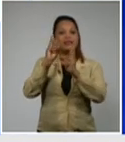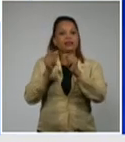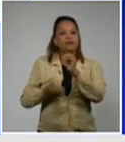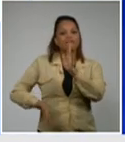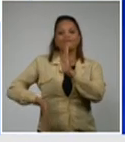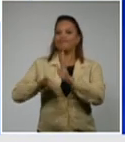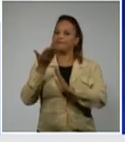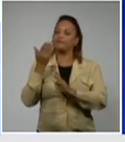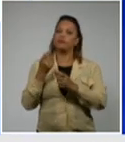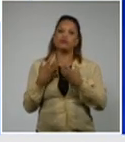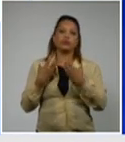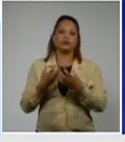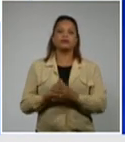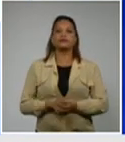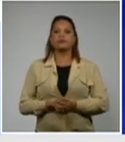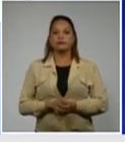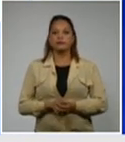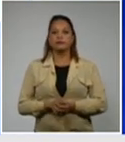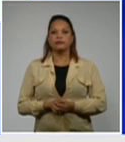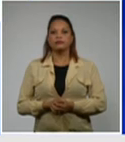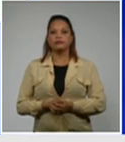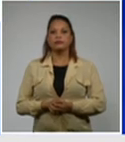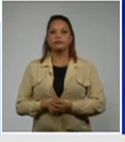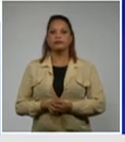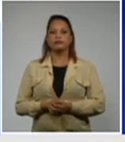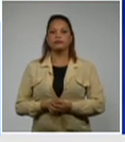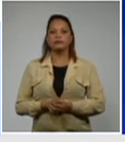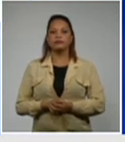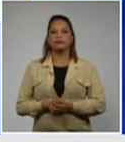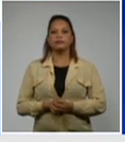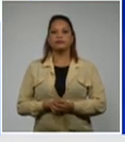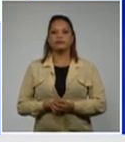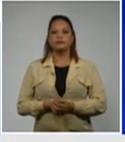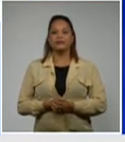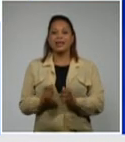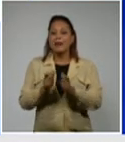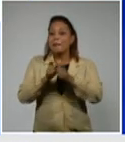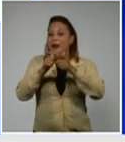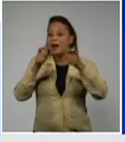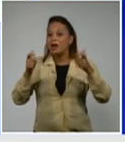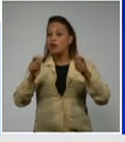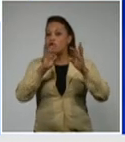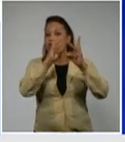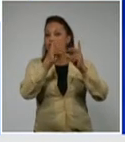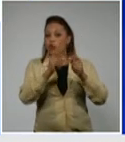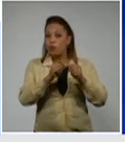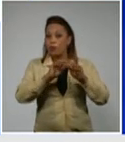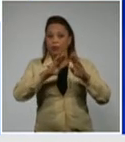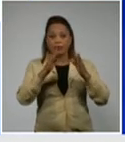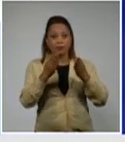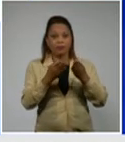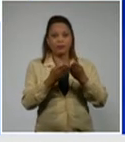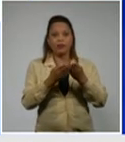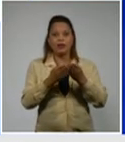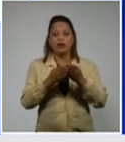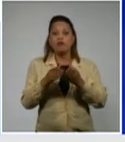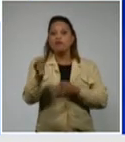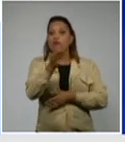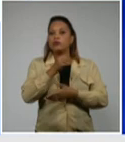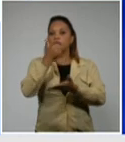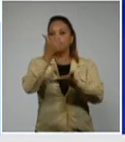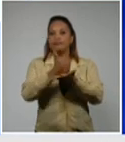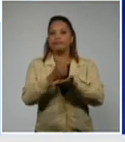comportamiento que había mantenido esta provincia. El mayor número en el municipio de Camagüey,